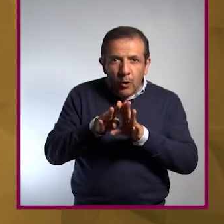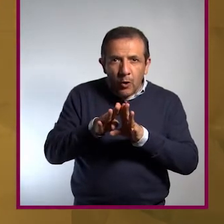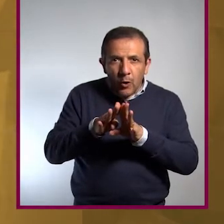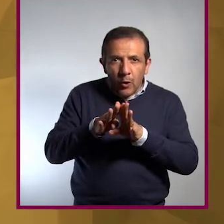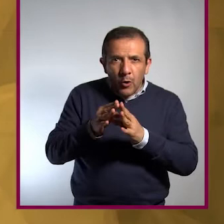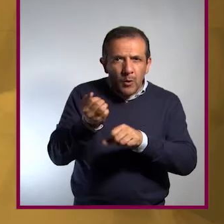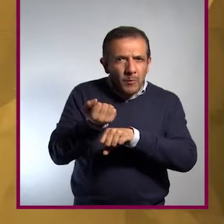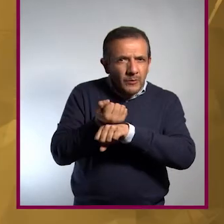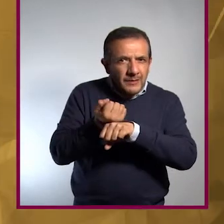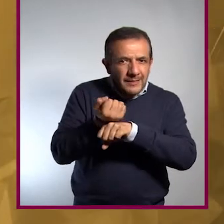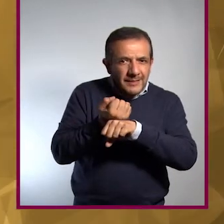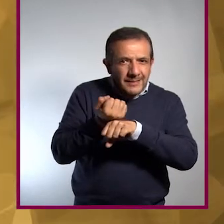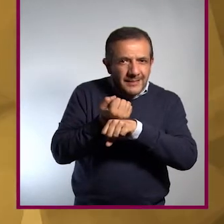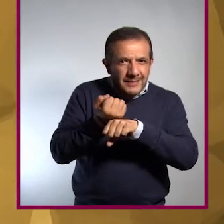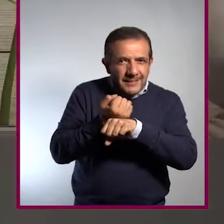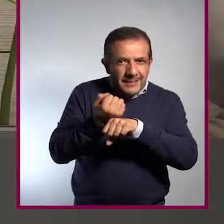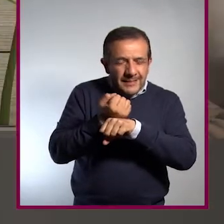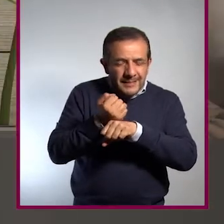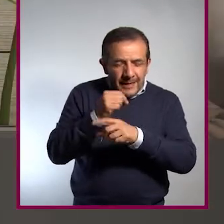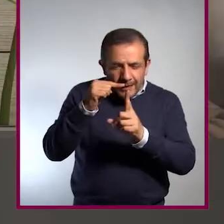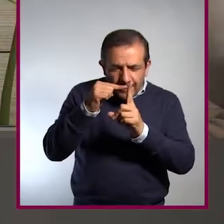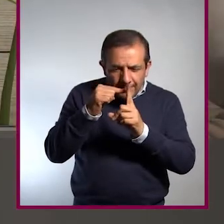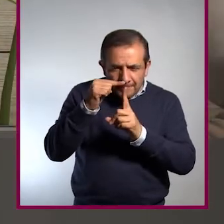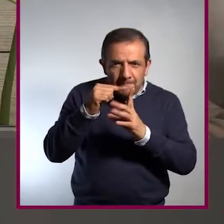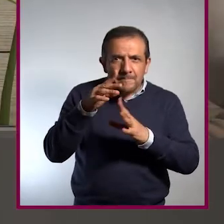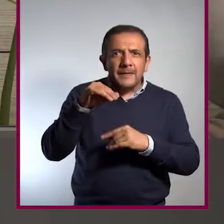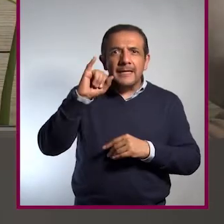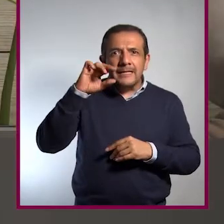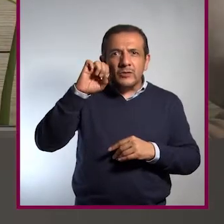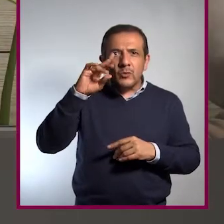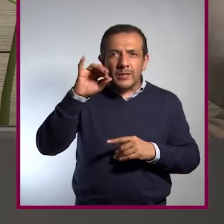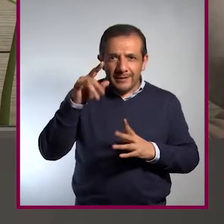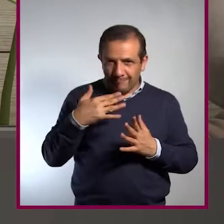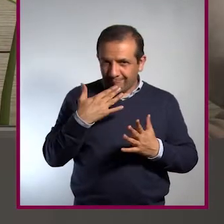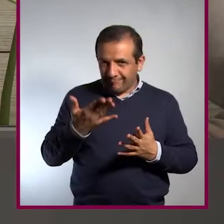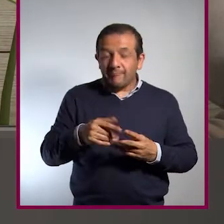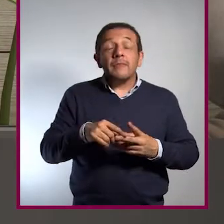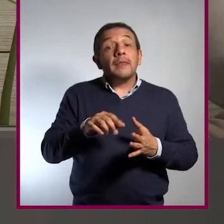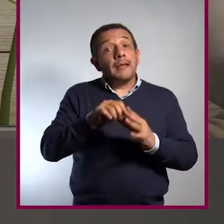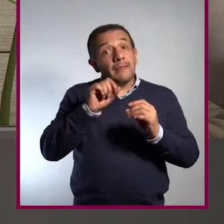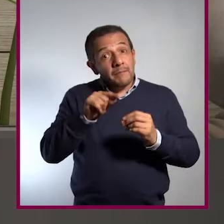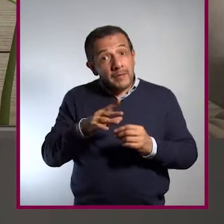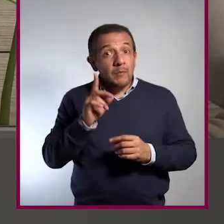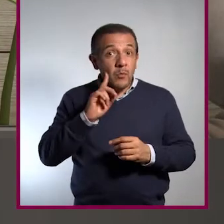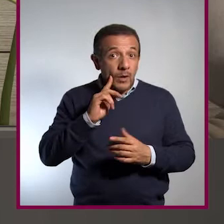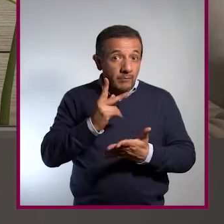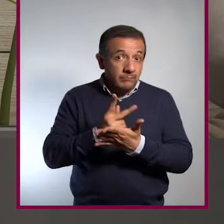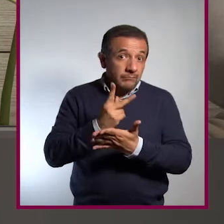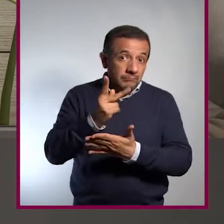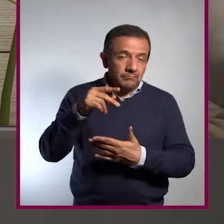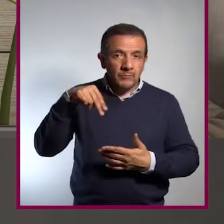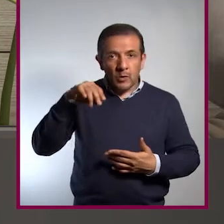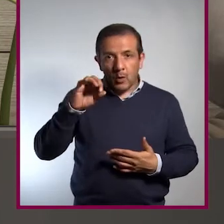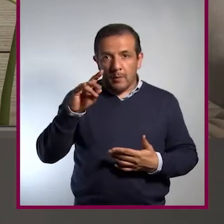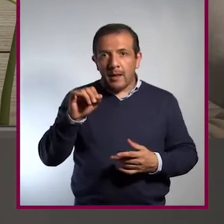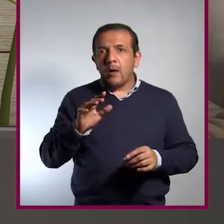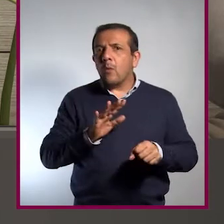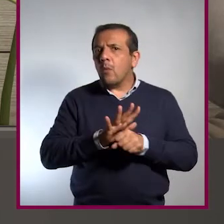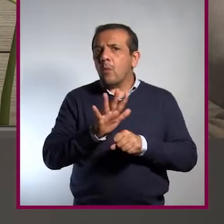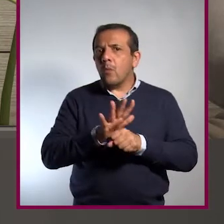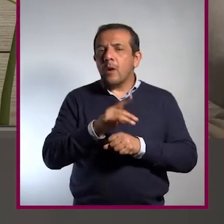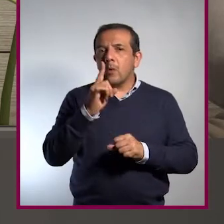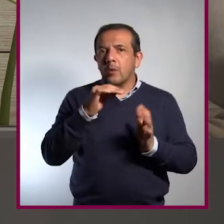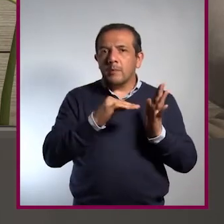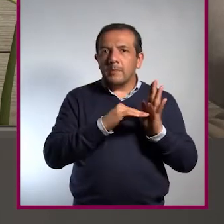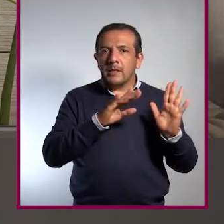medir la insulina en la sangre. Otra de las grandes aportaciones de los premios Nobel de Medicina otorgados a mujeres fue